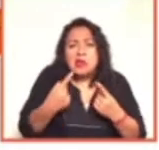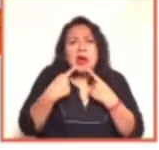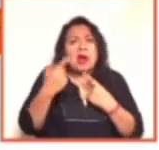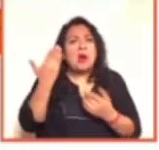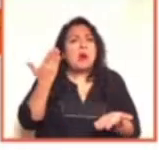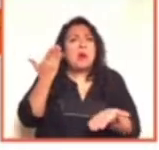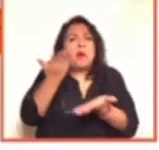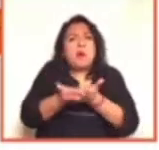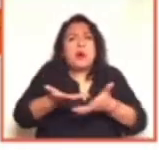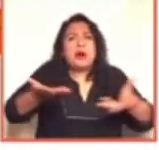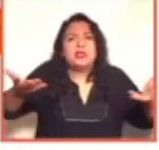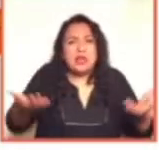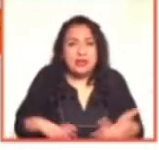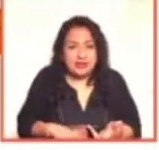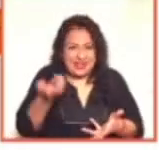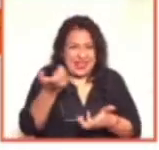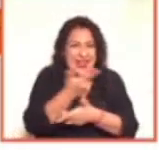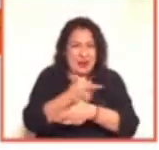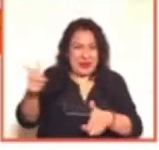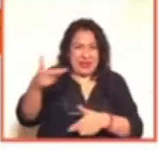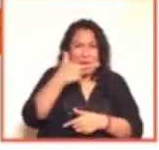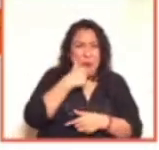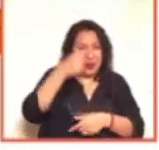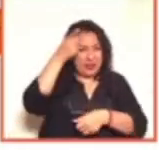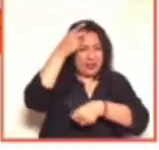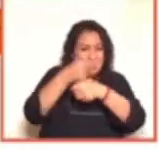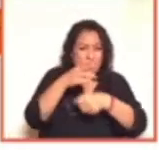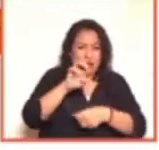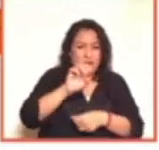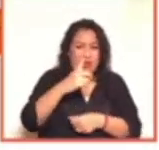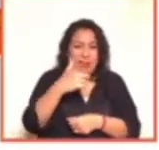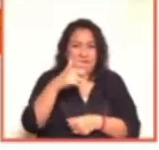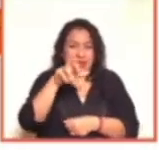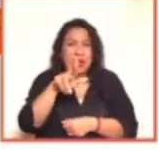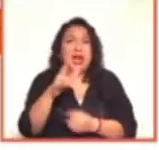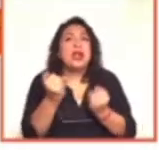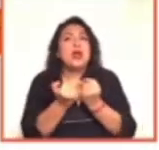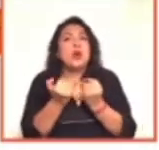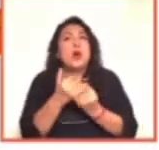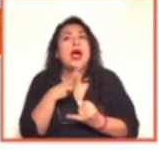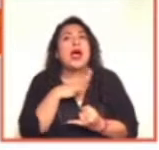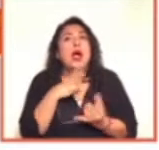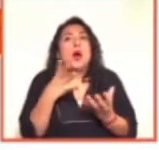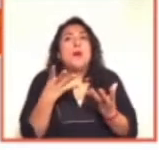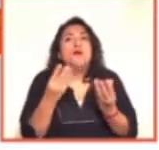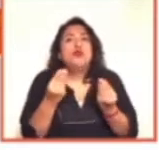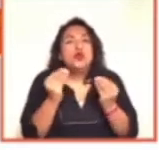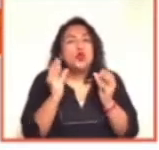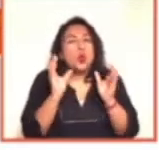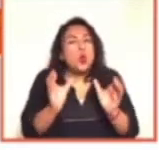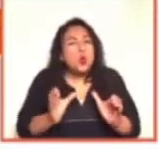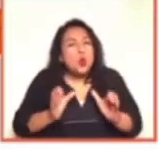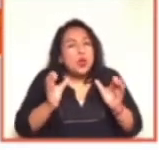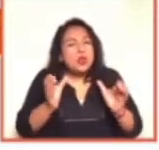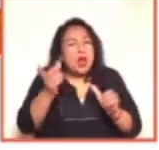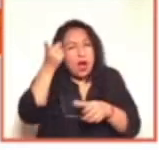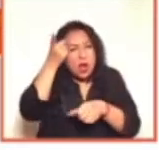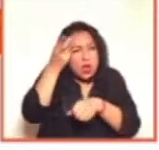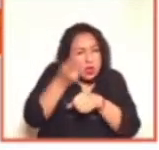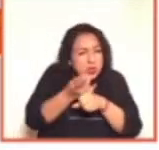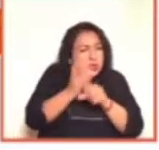esta libertad que nos daba Edgar también, había mucha minuciosidad en cuanto a dirigir, ¿no? Ya que